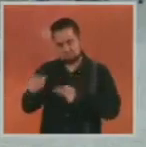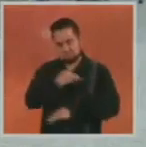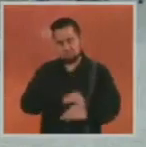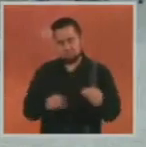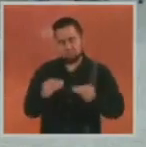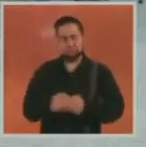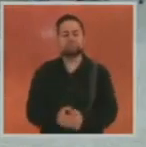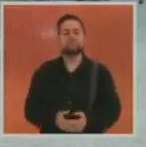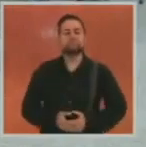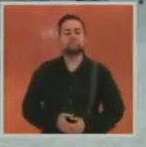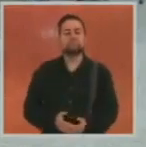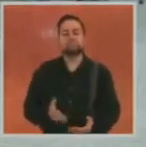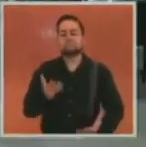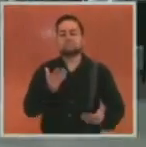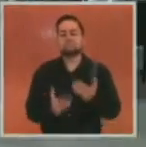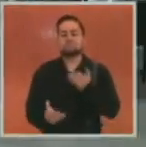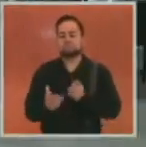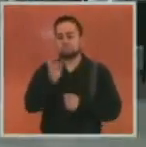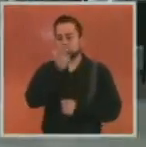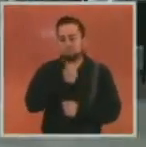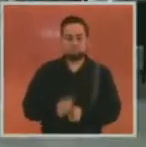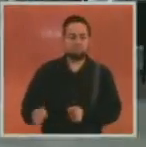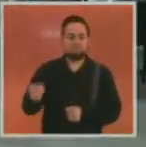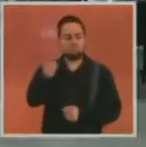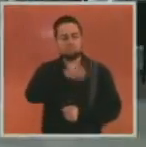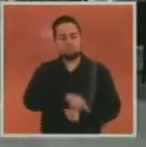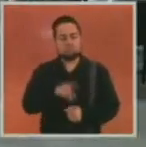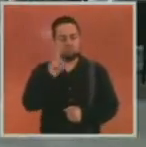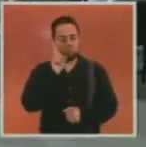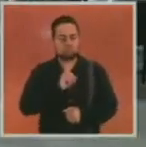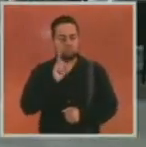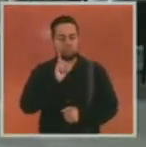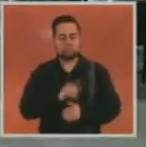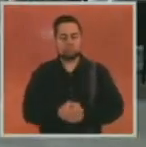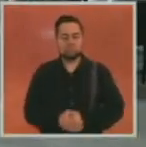bueno va un hombre y luego